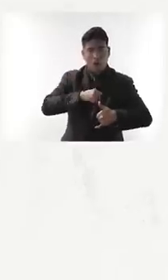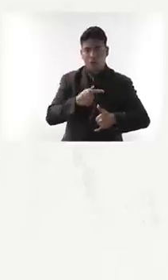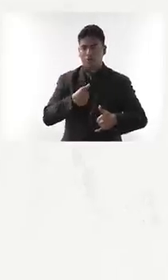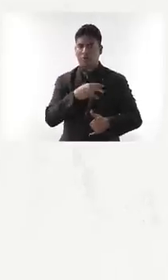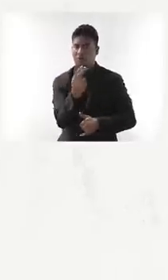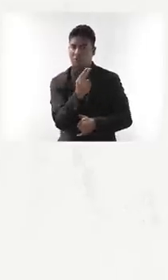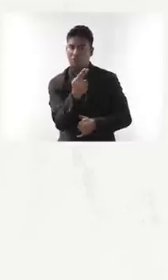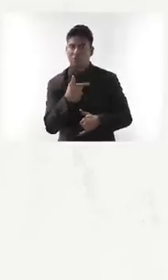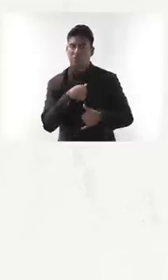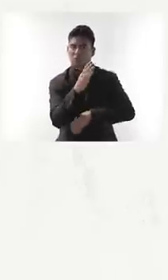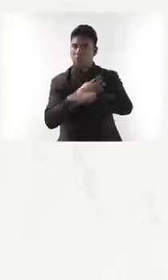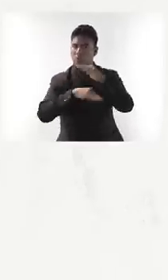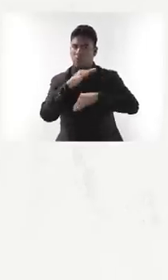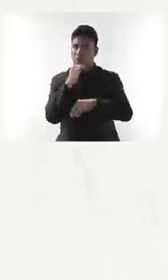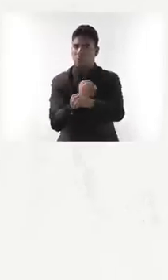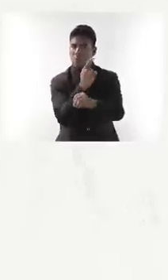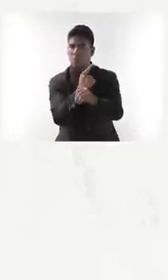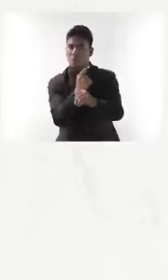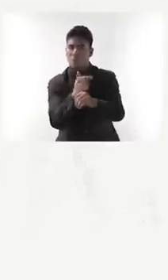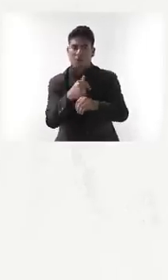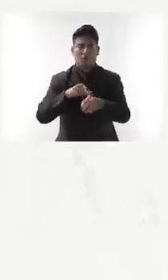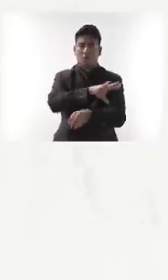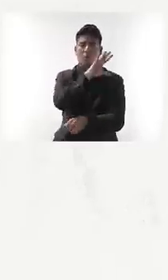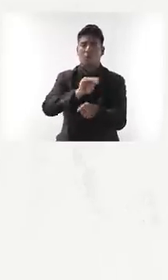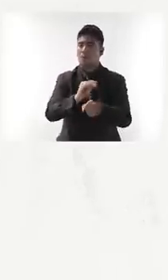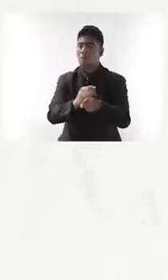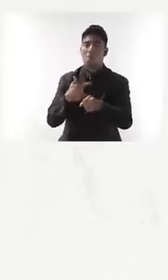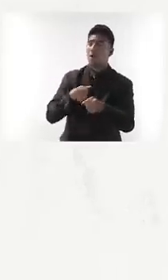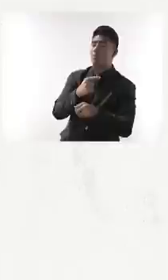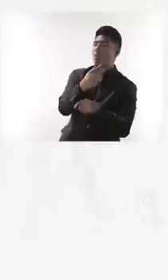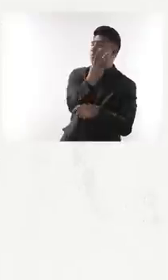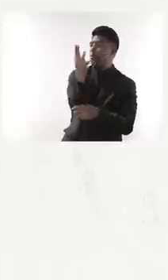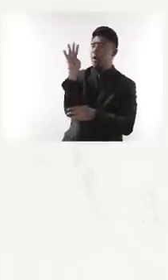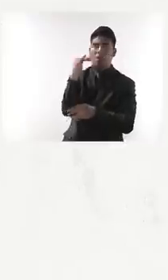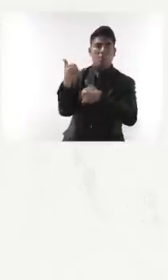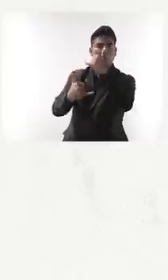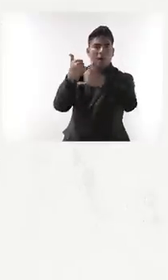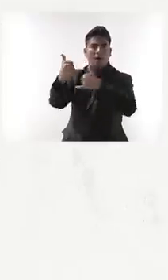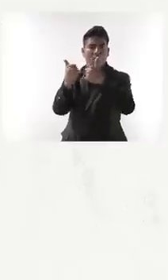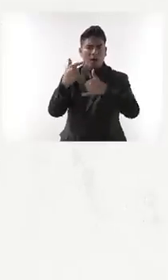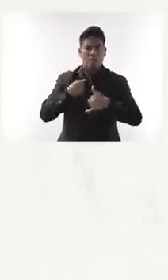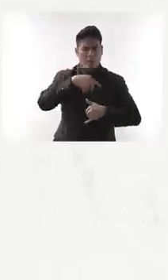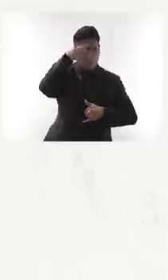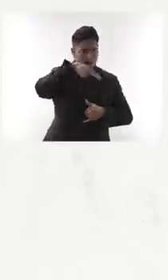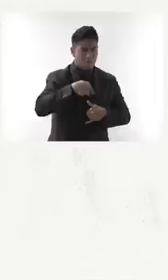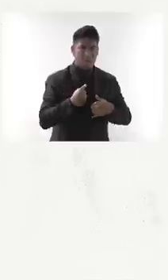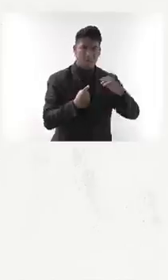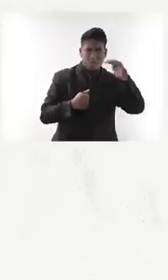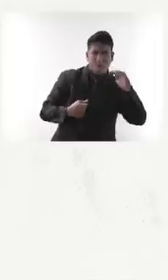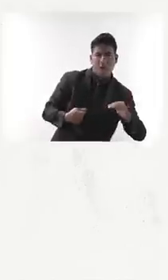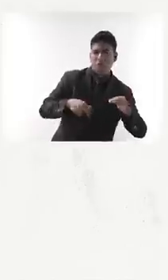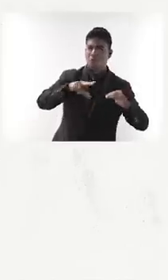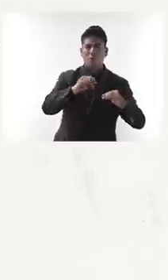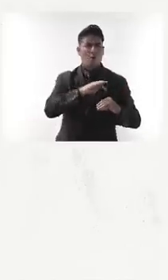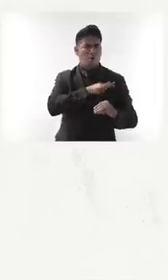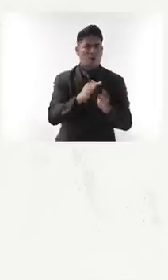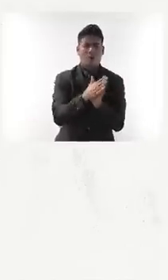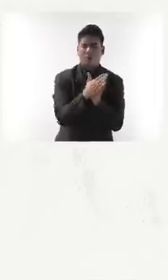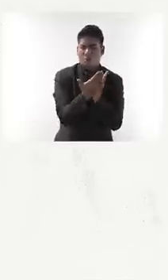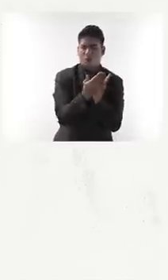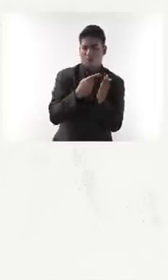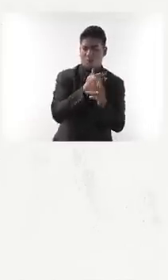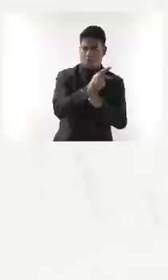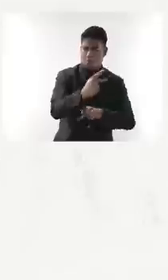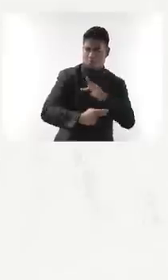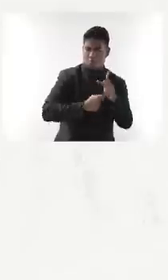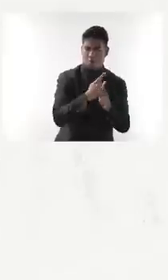esa desventaja comparativa contra otros jugadores y pudiera jugar con pasaporte comunitario. En